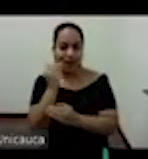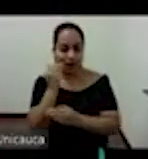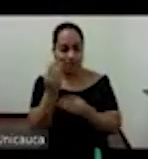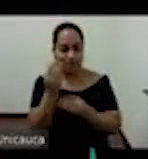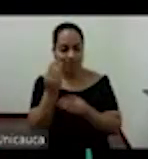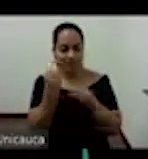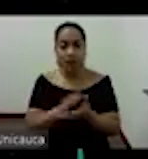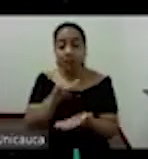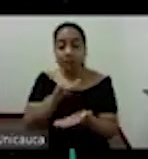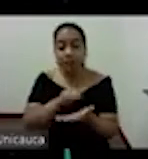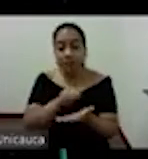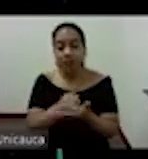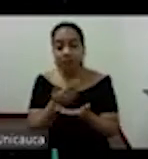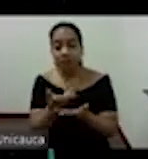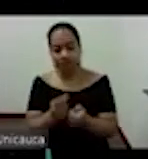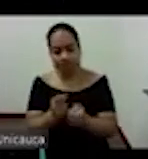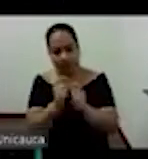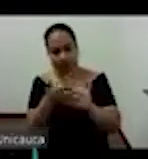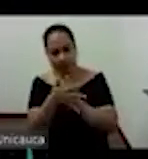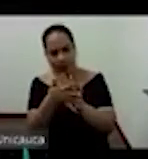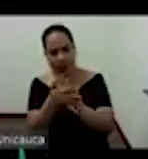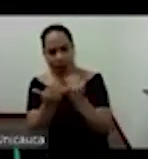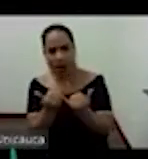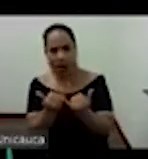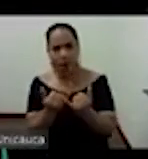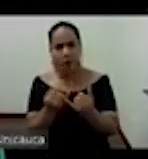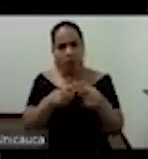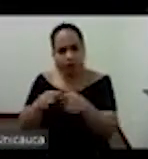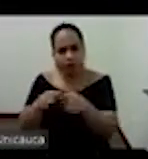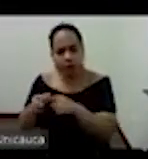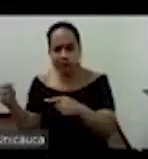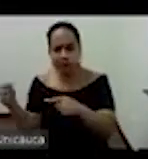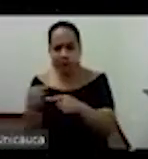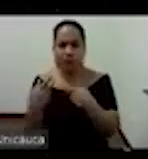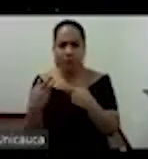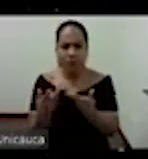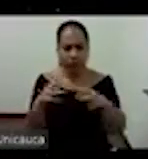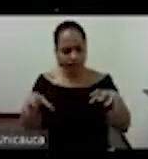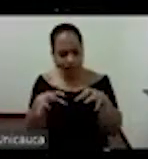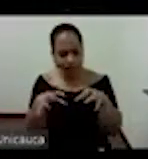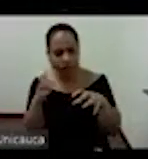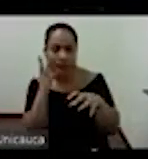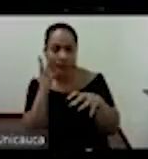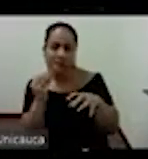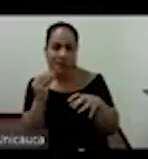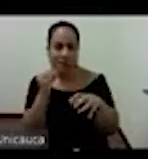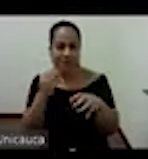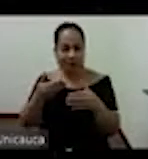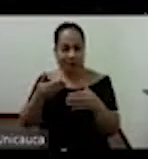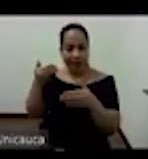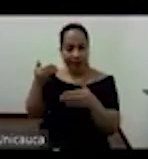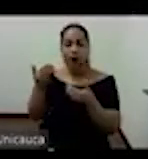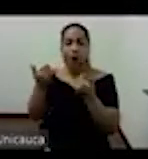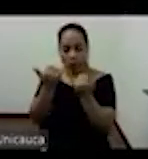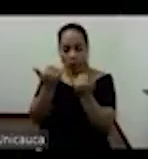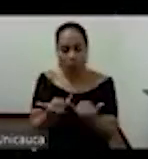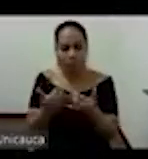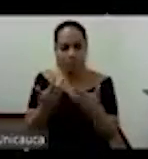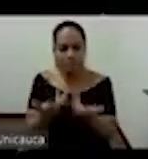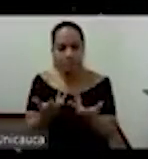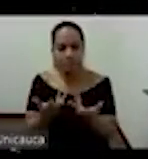manera, propiciaremos un diálogo frente al tejido como movilizador de la experiencia pasada y presente,